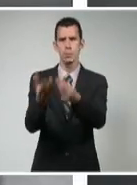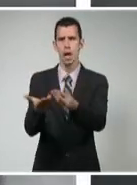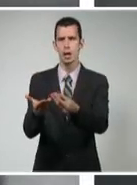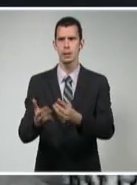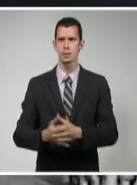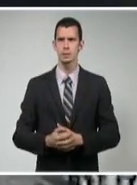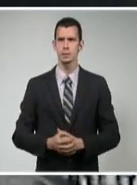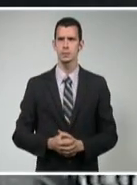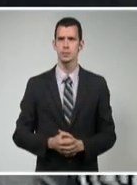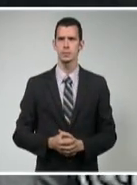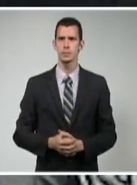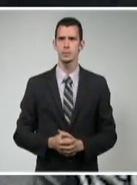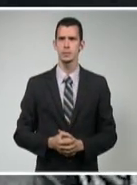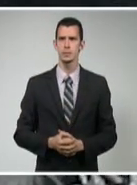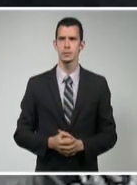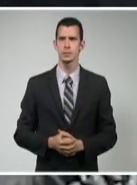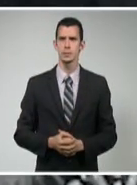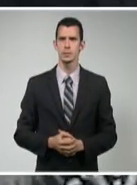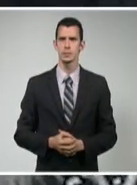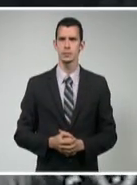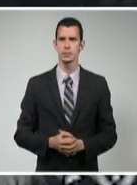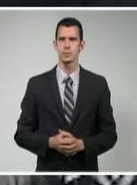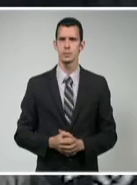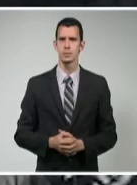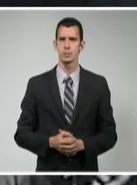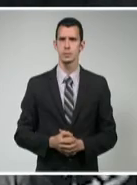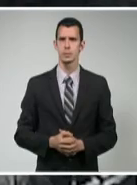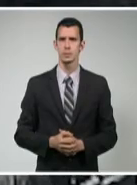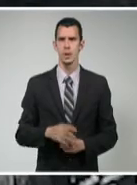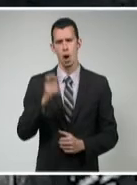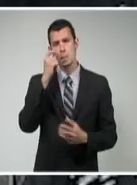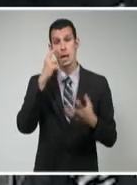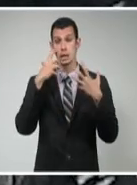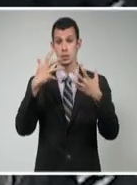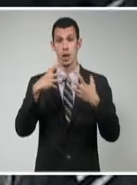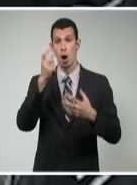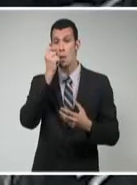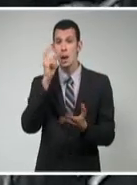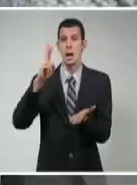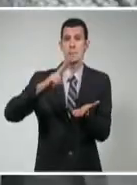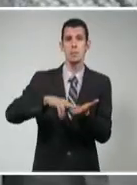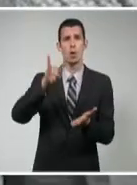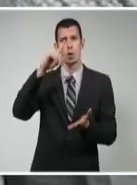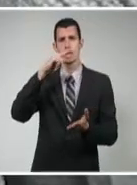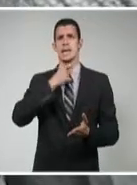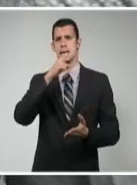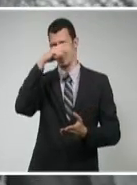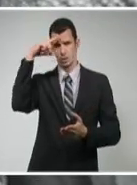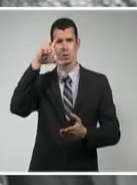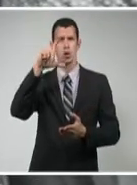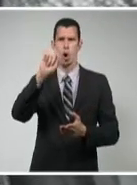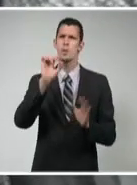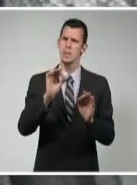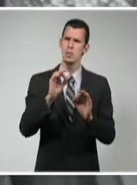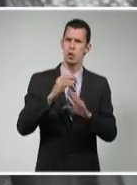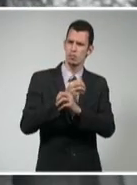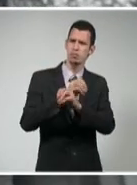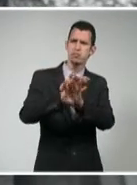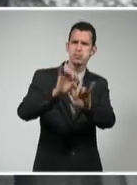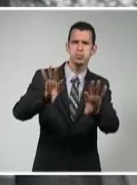sobresaliente, miembro de la sección de artes plásticas de la Comisión Cubana de la UNESCO, fundador y presidente de la Organización Técnica